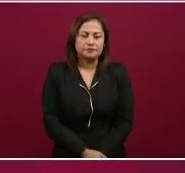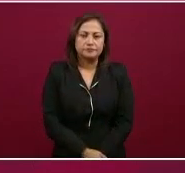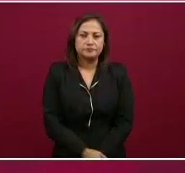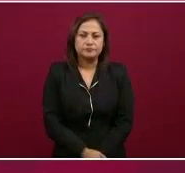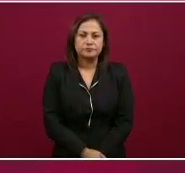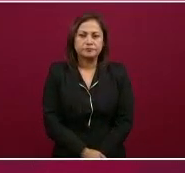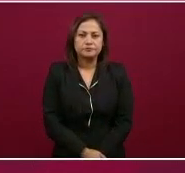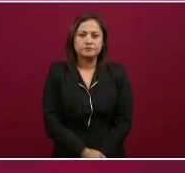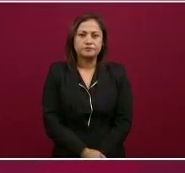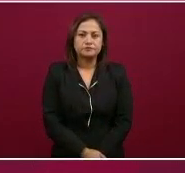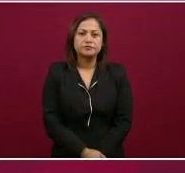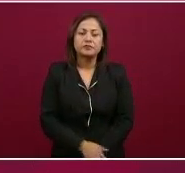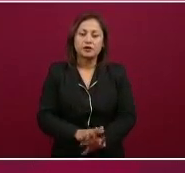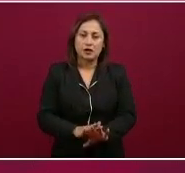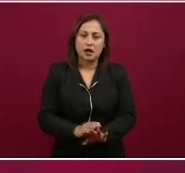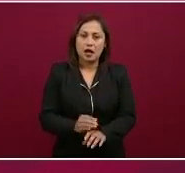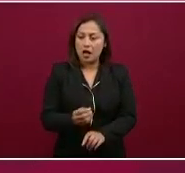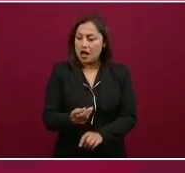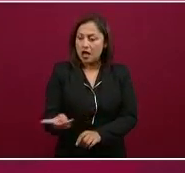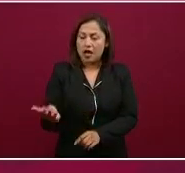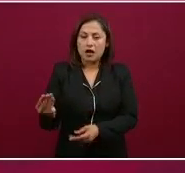Van a traer sus propuestas